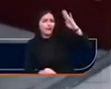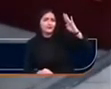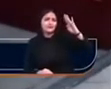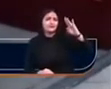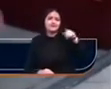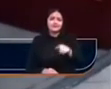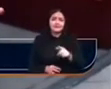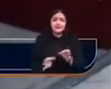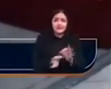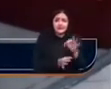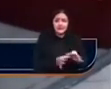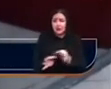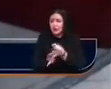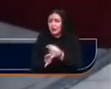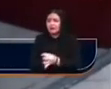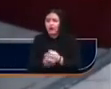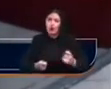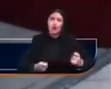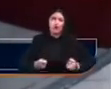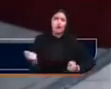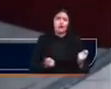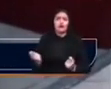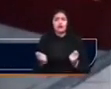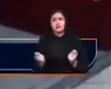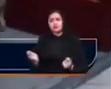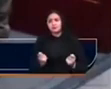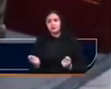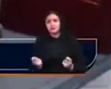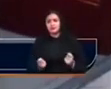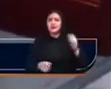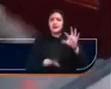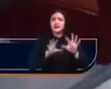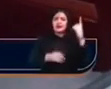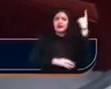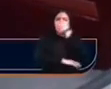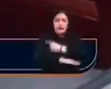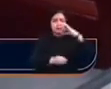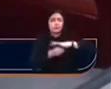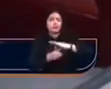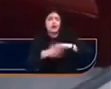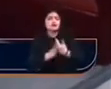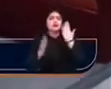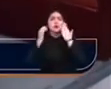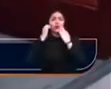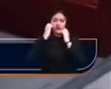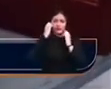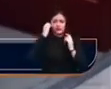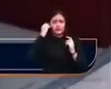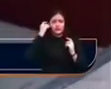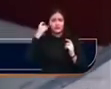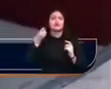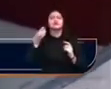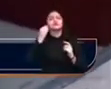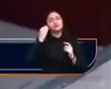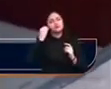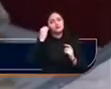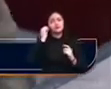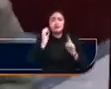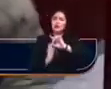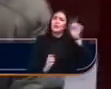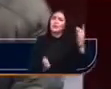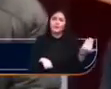a esos sectores a controlar las elecciones? ¿Hasta cuándo vamos a permitir, queridos congresistas? No